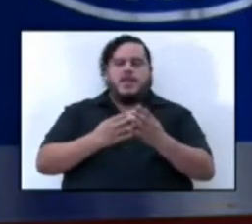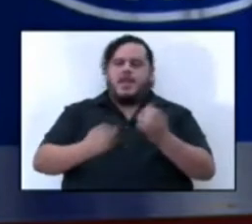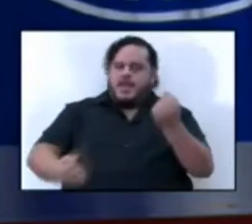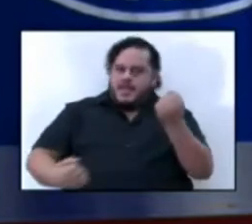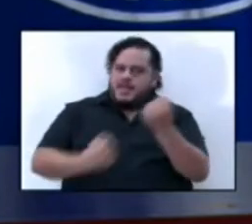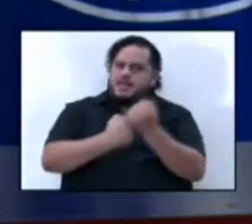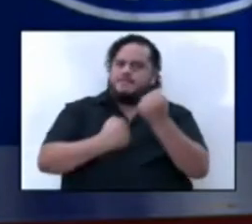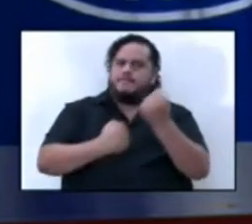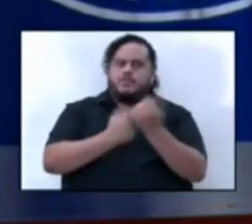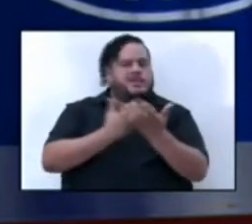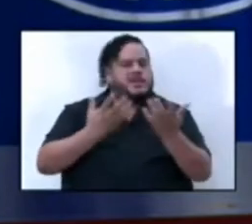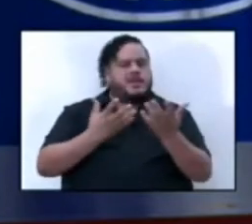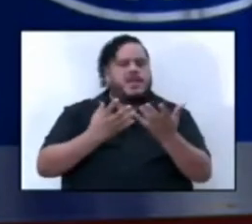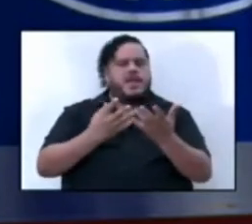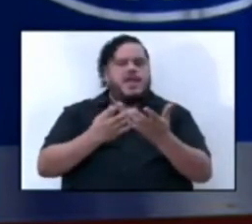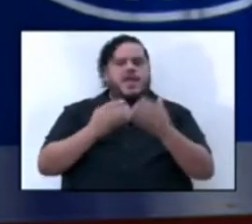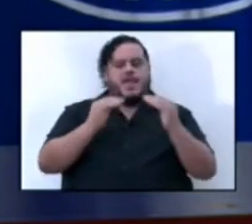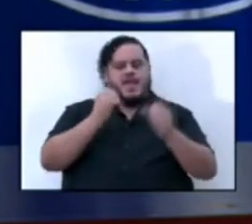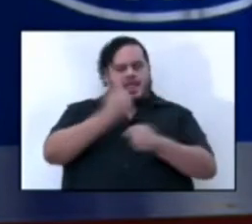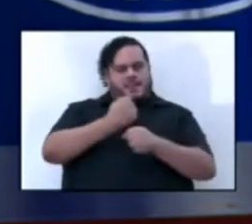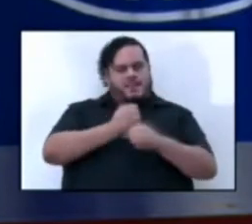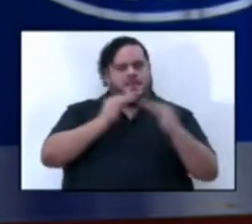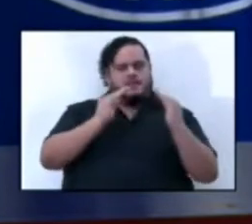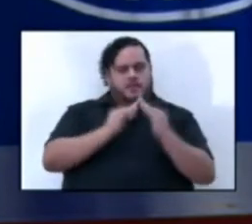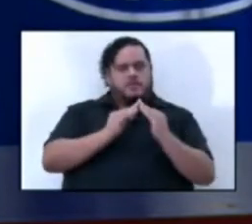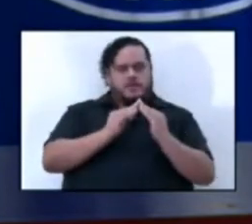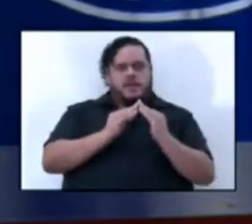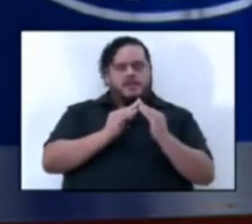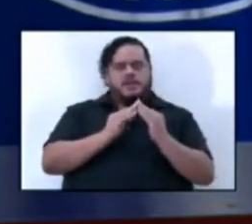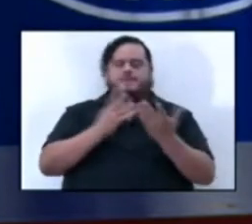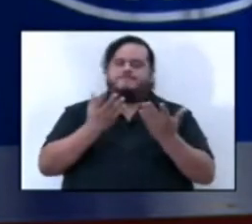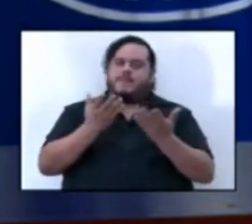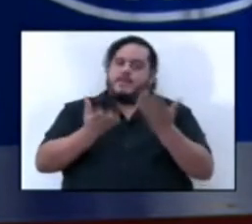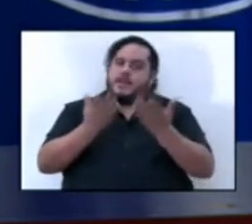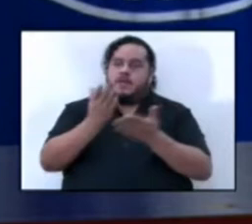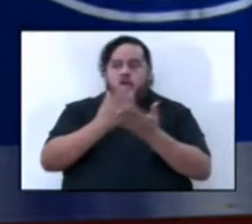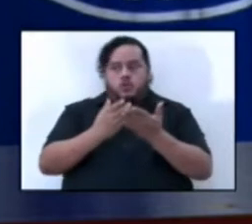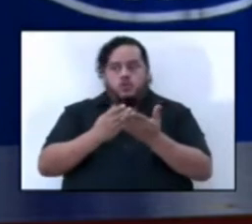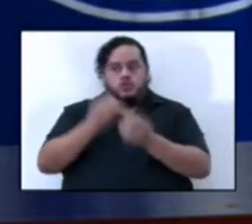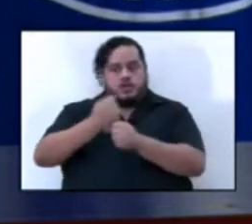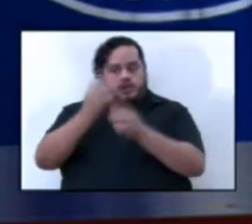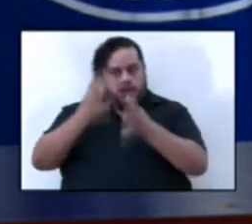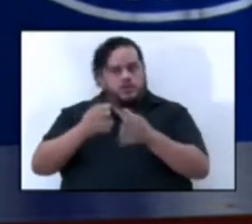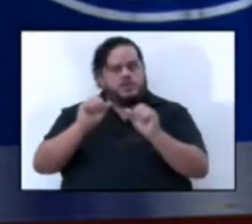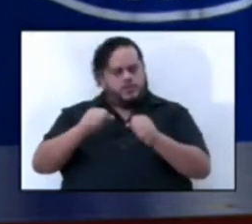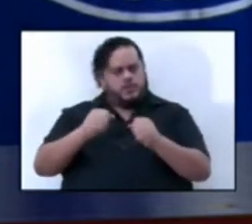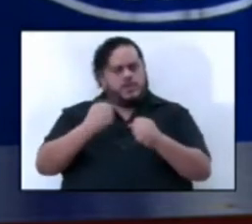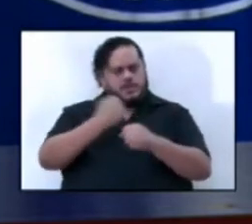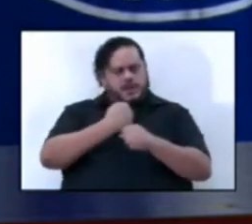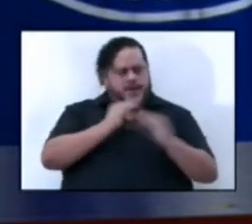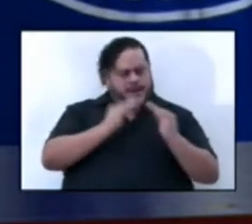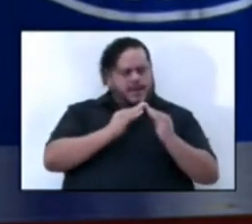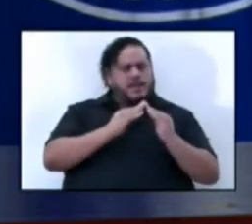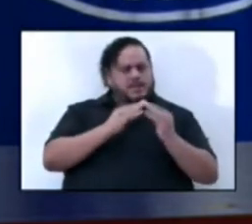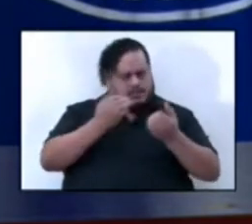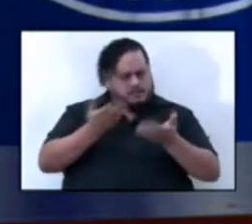muchos empleadores que me están escuchando, que no les gusta tal vez que algunos funcionarios que sí pueden hacer teletrabajo lo hagan,